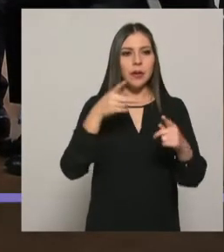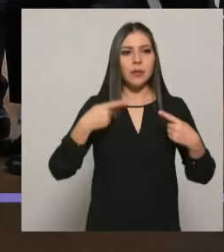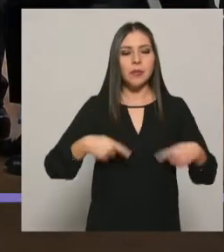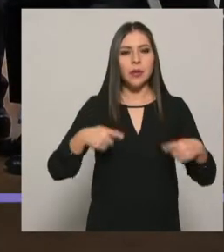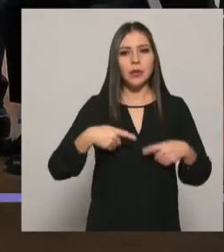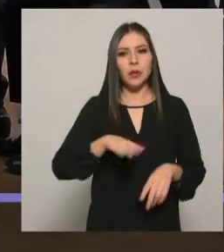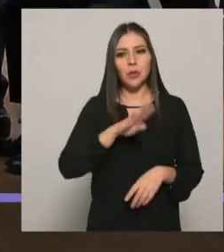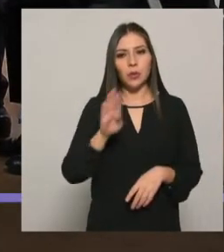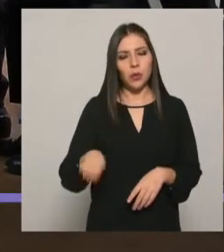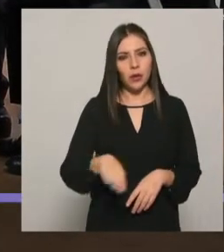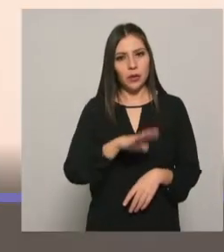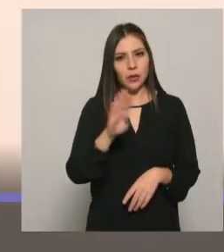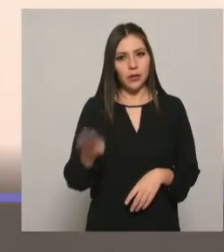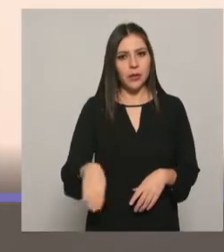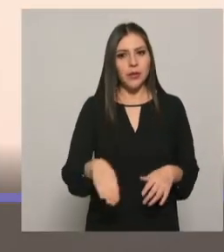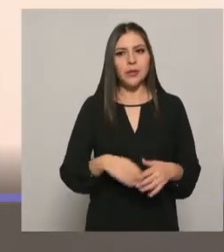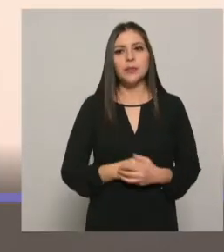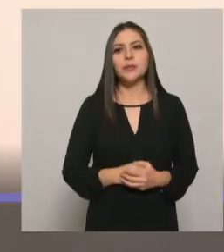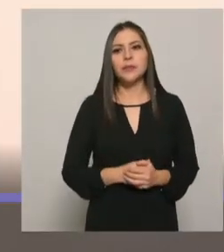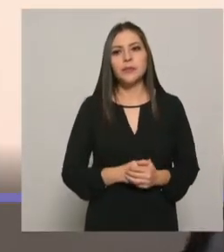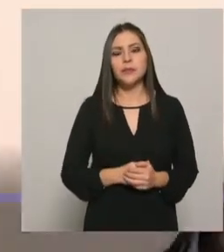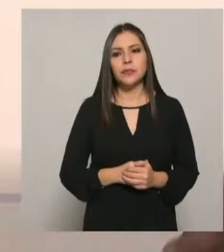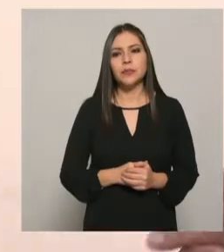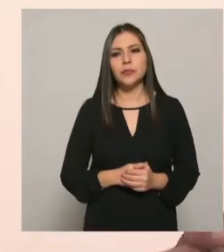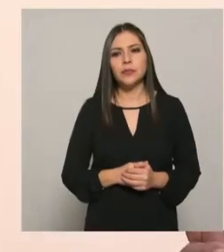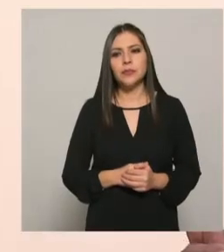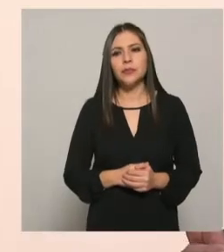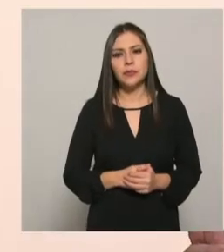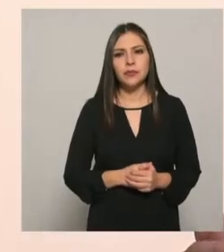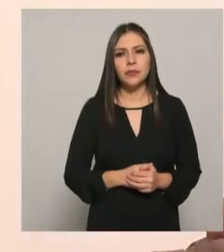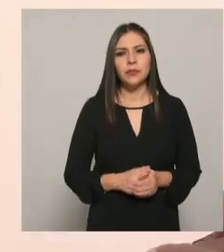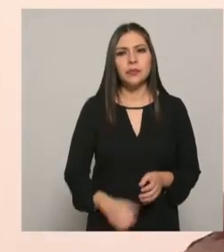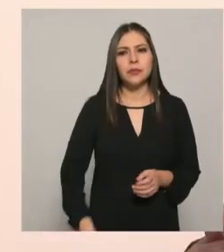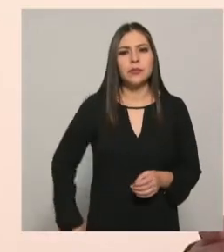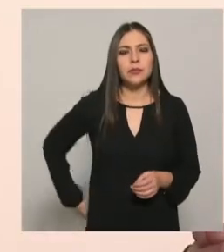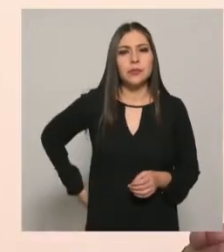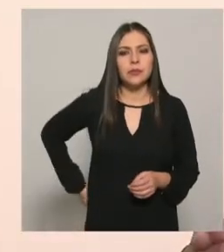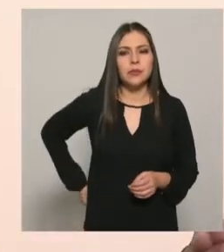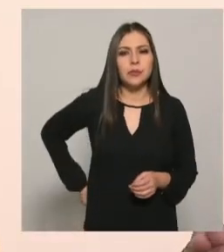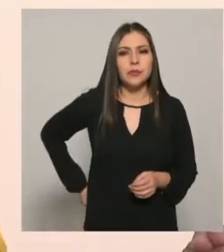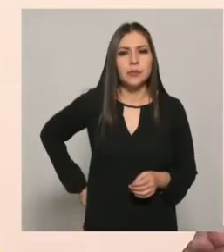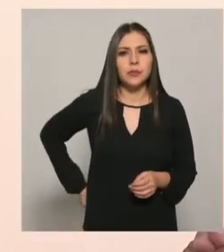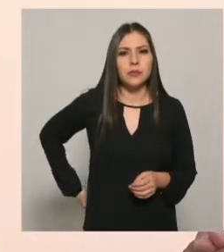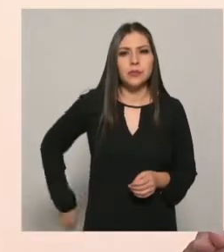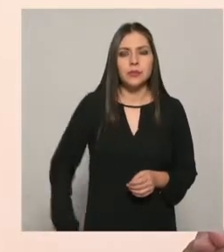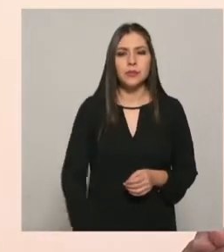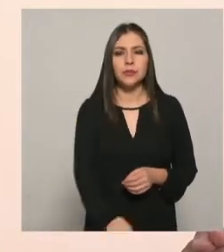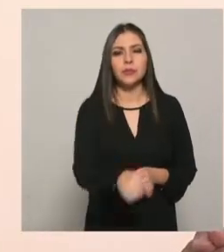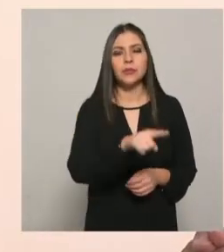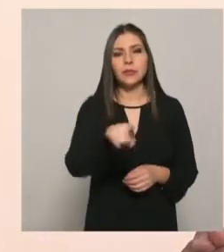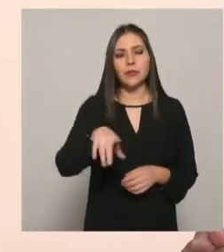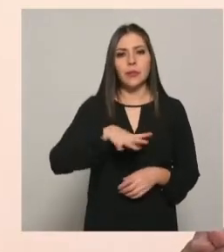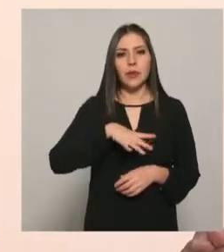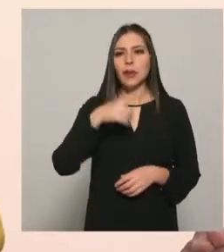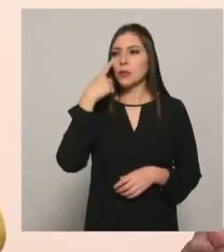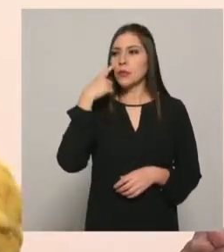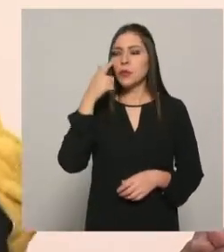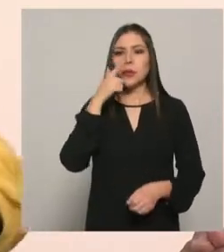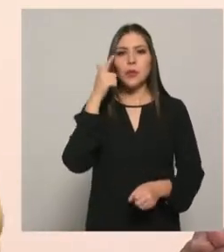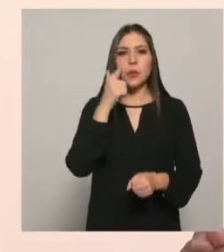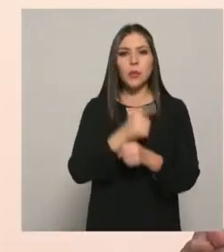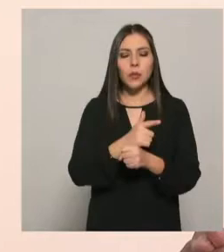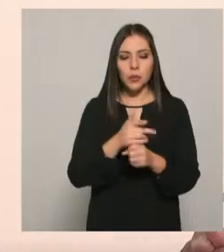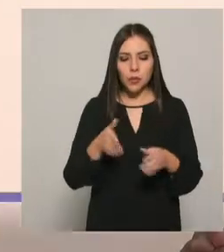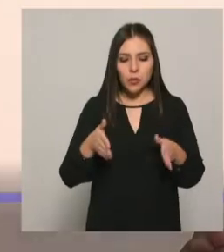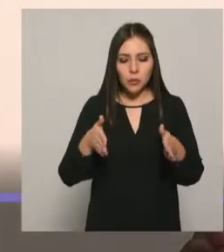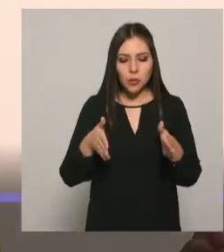Tenemos que descubren una tumba en Seidar y el esqueleto lo llevan a analizar, es